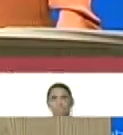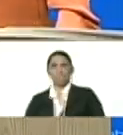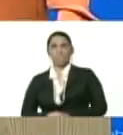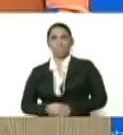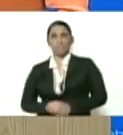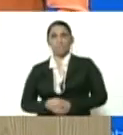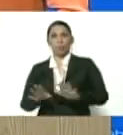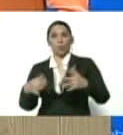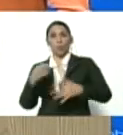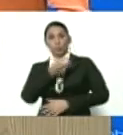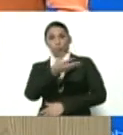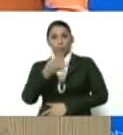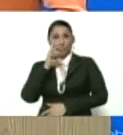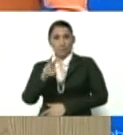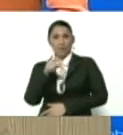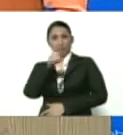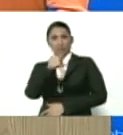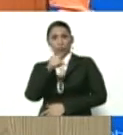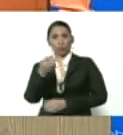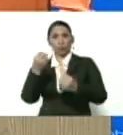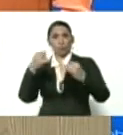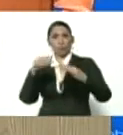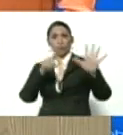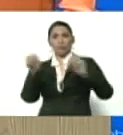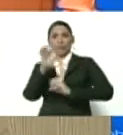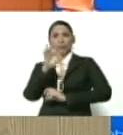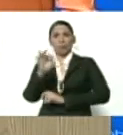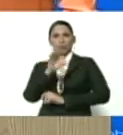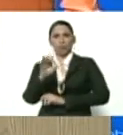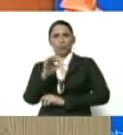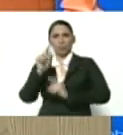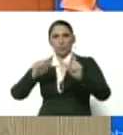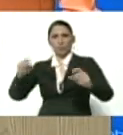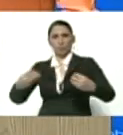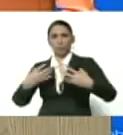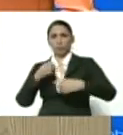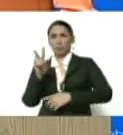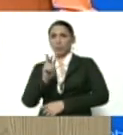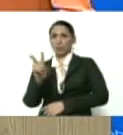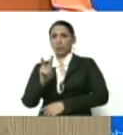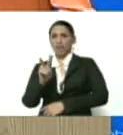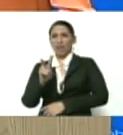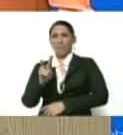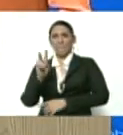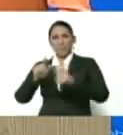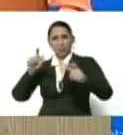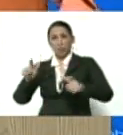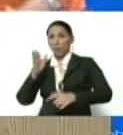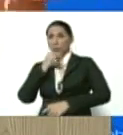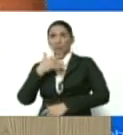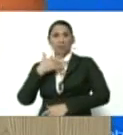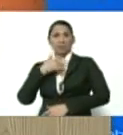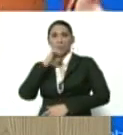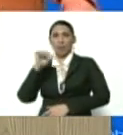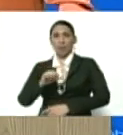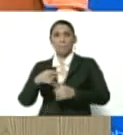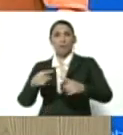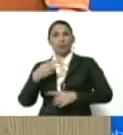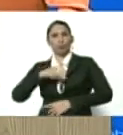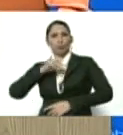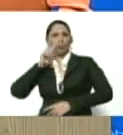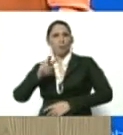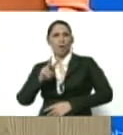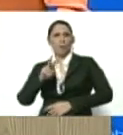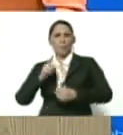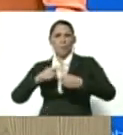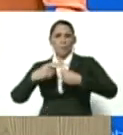ya confirmar que el 60% de los casos en Venezuela son casos asintomáticos. Pero si vemos el